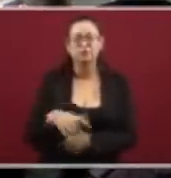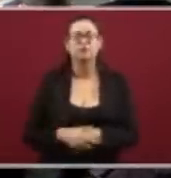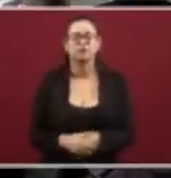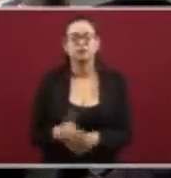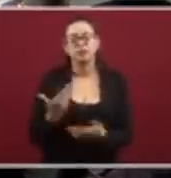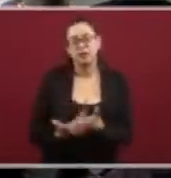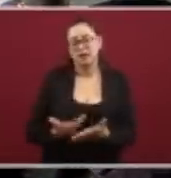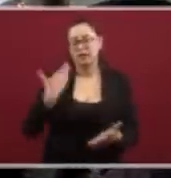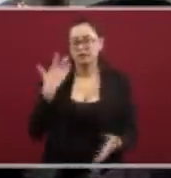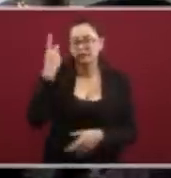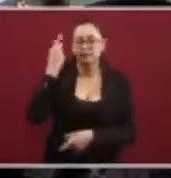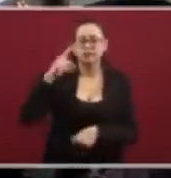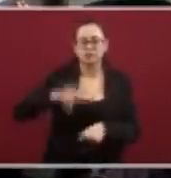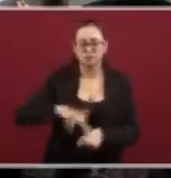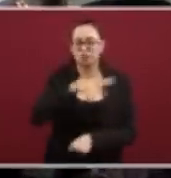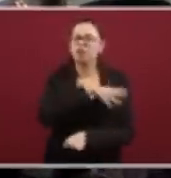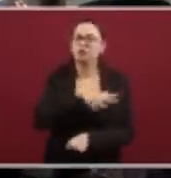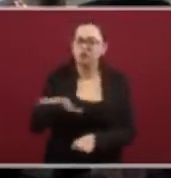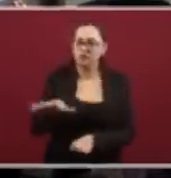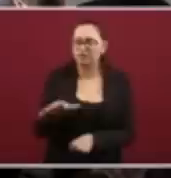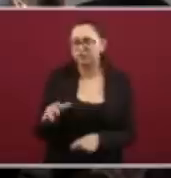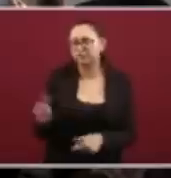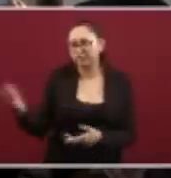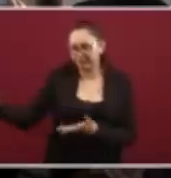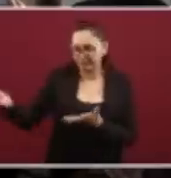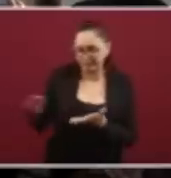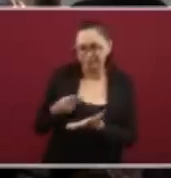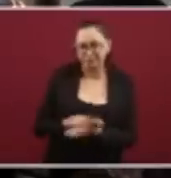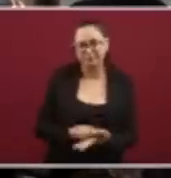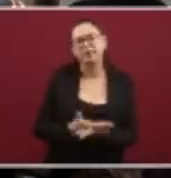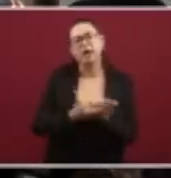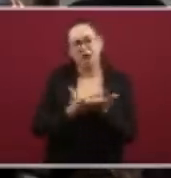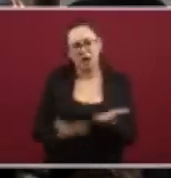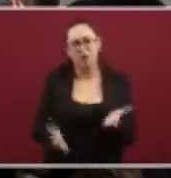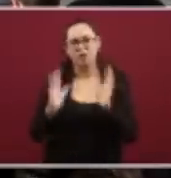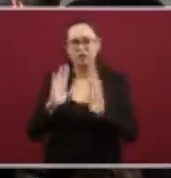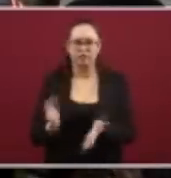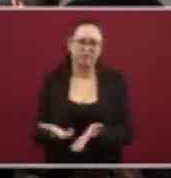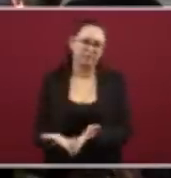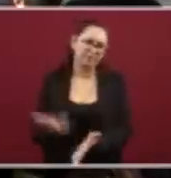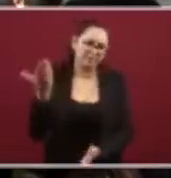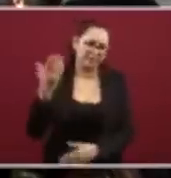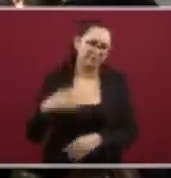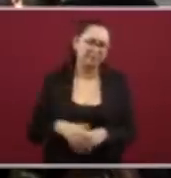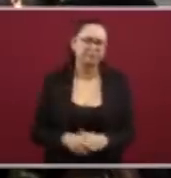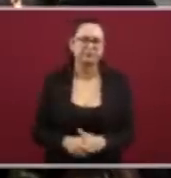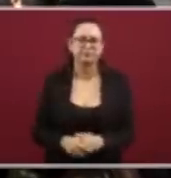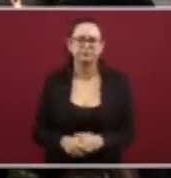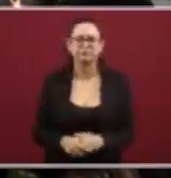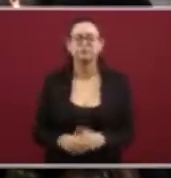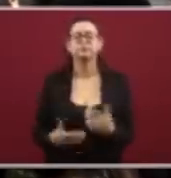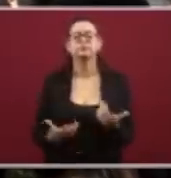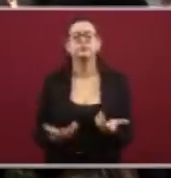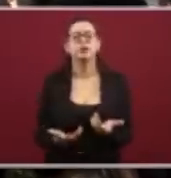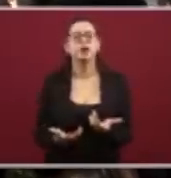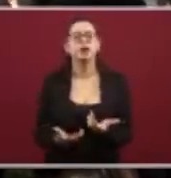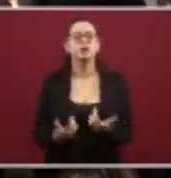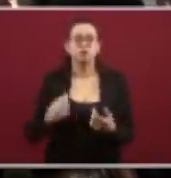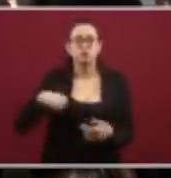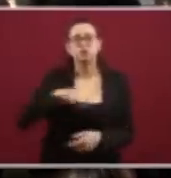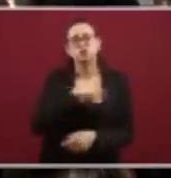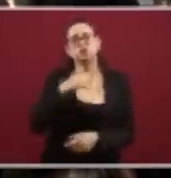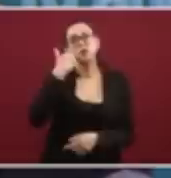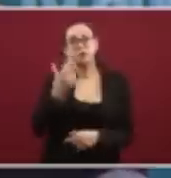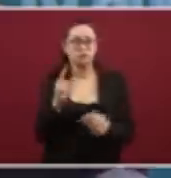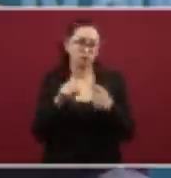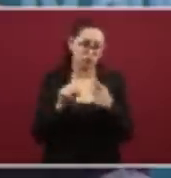general y en ese sentido nosotros quisiéramos en nuestra nueva momento de la dirección comentar